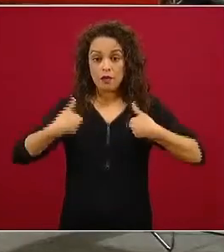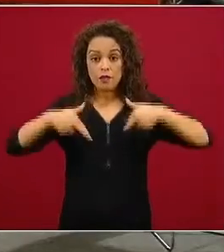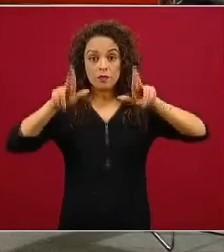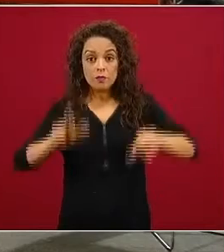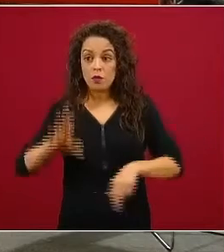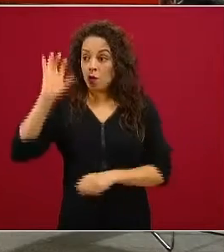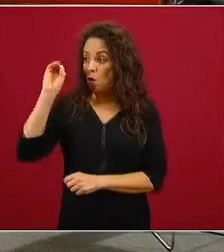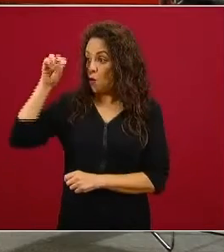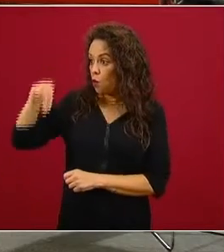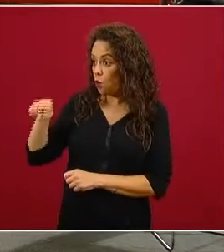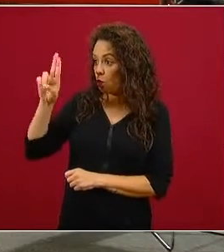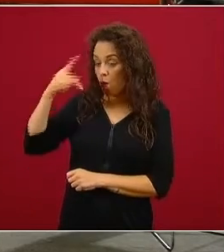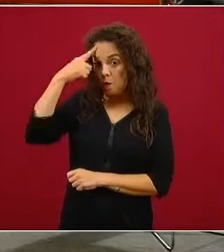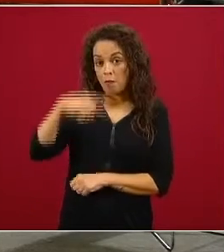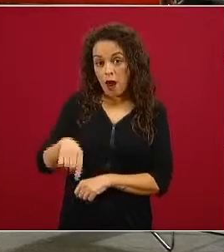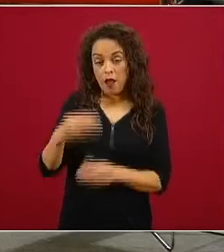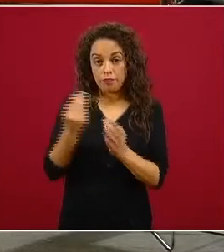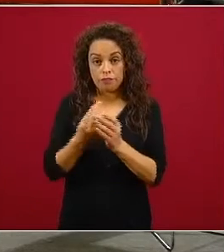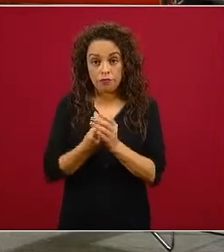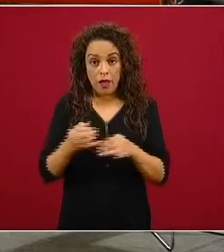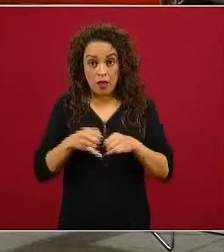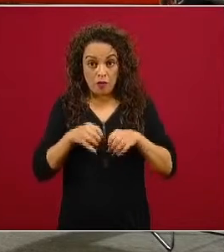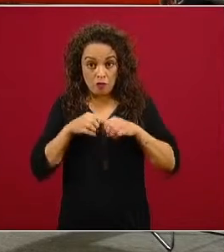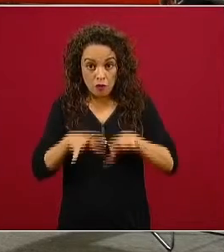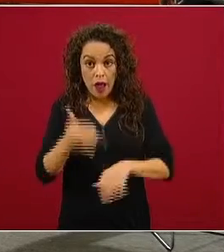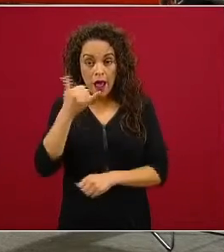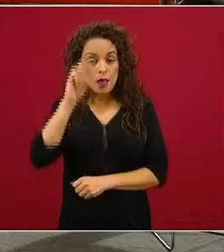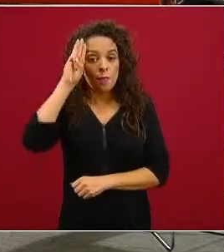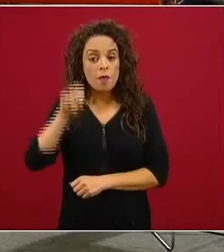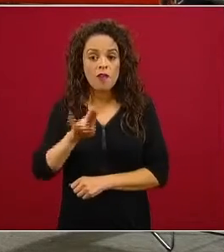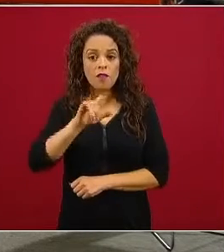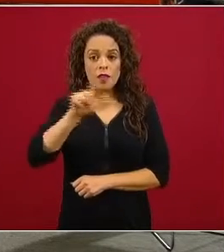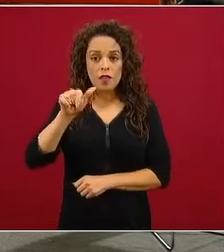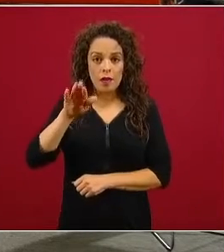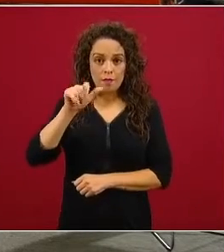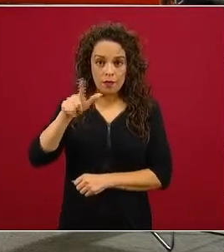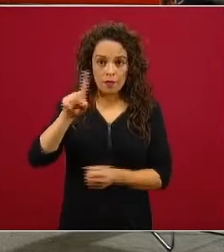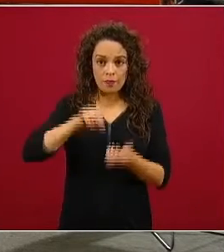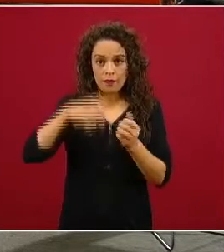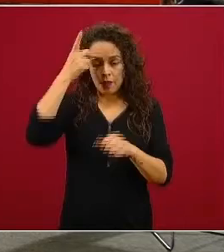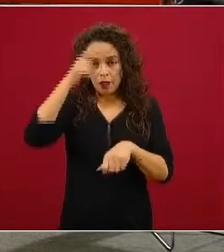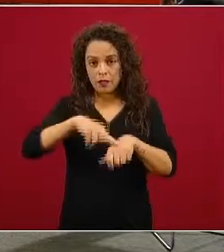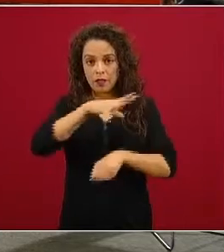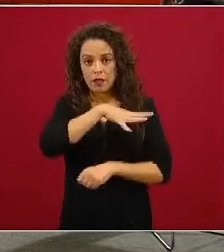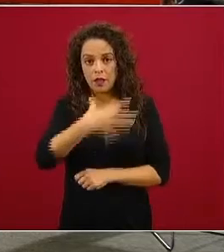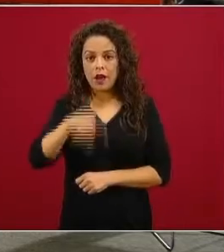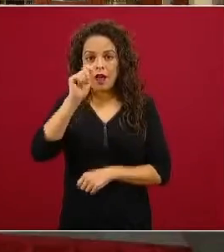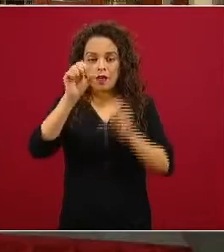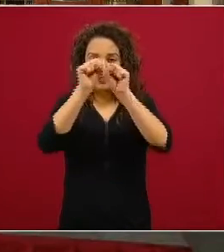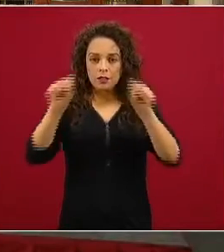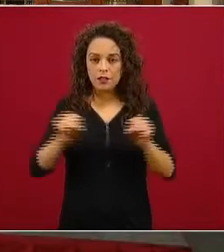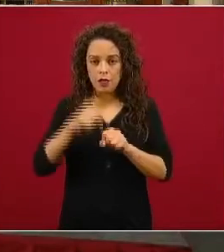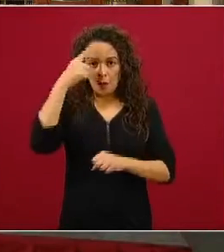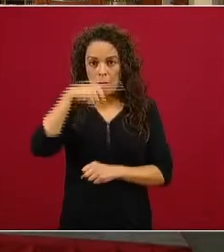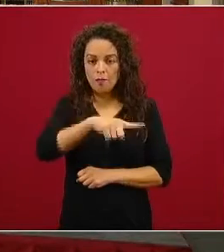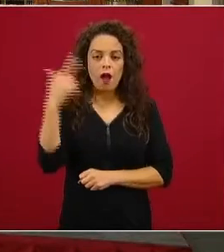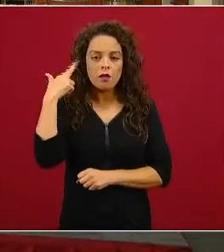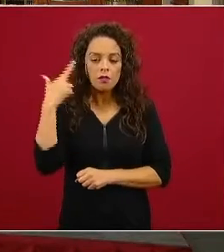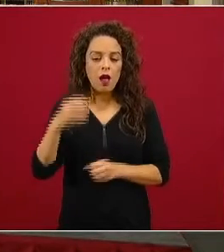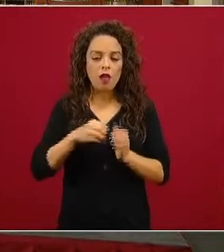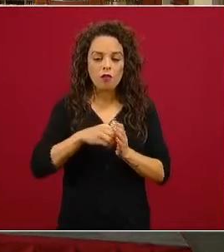que es perniciosa, que afecta el bienestar público. Y es precisamente esa infodemia la que se ha visto